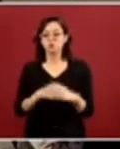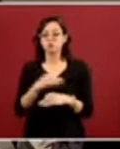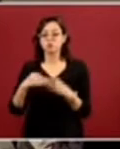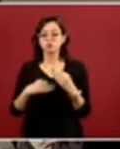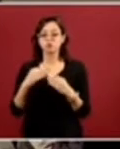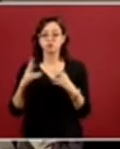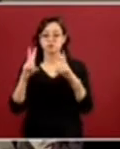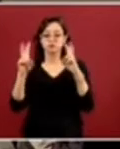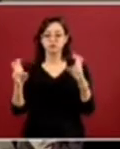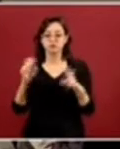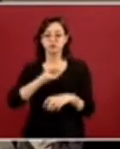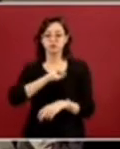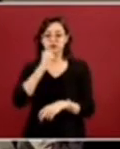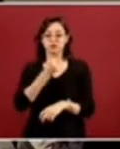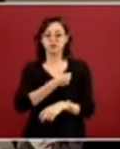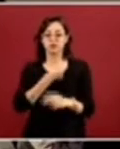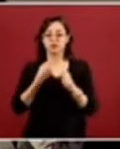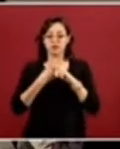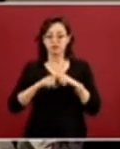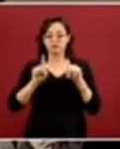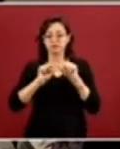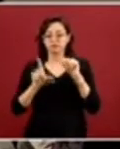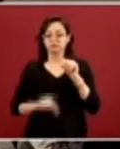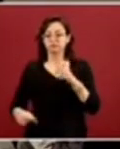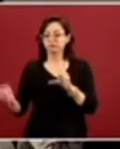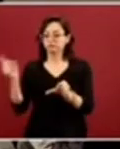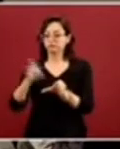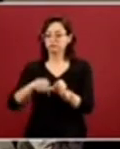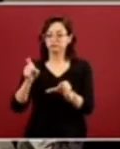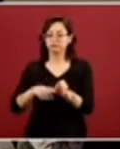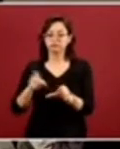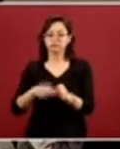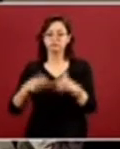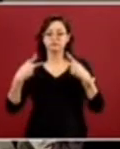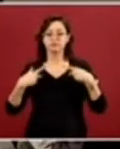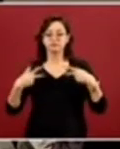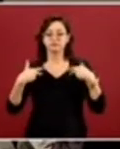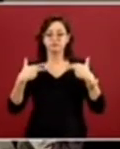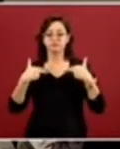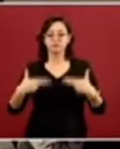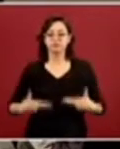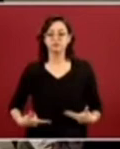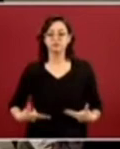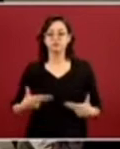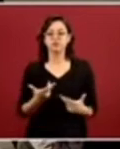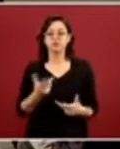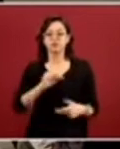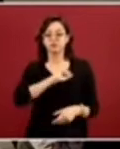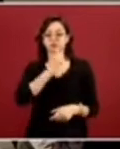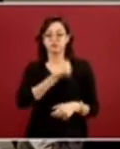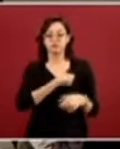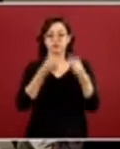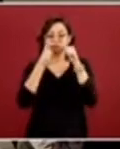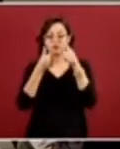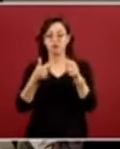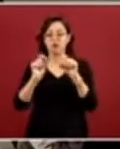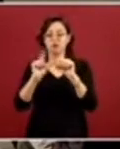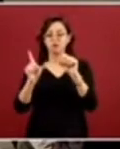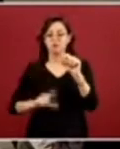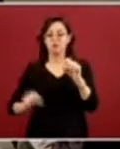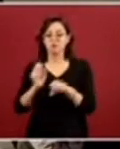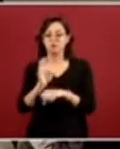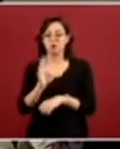Jornada Nacional de Reclutamiento y Distribución del Recurso Humano en Salud, titulado México contra